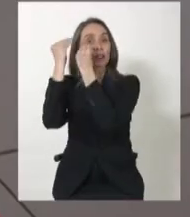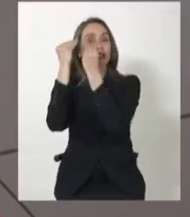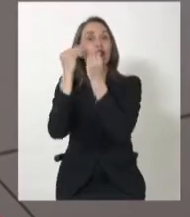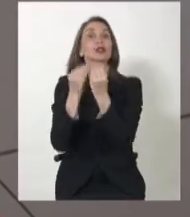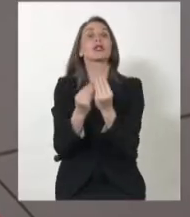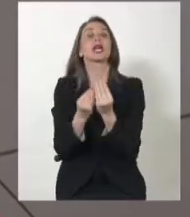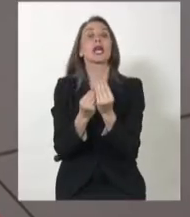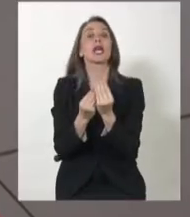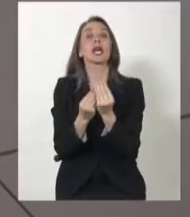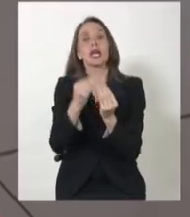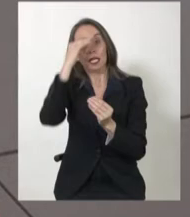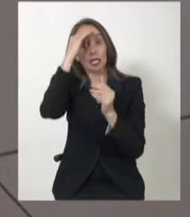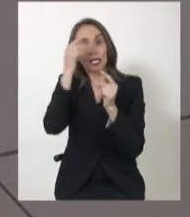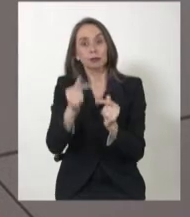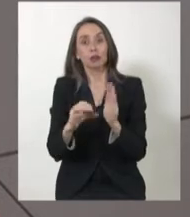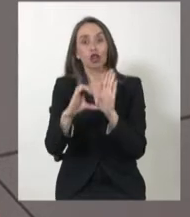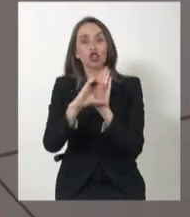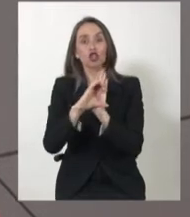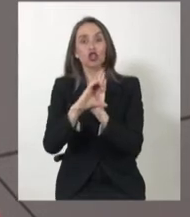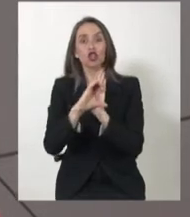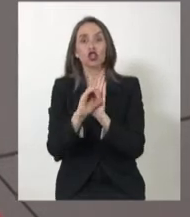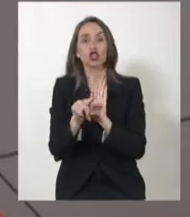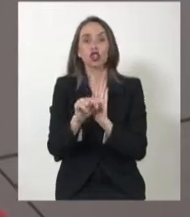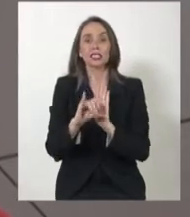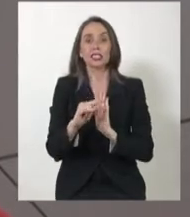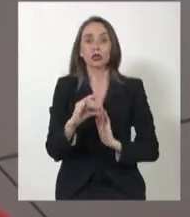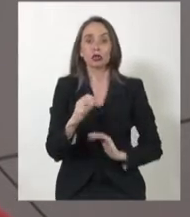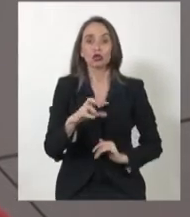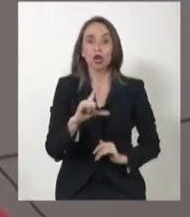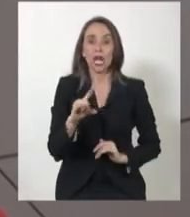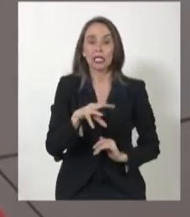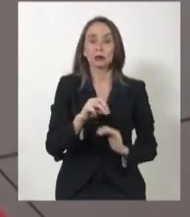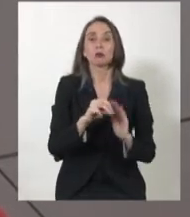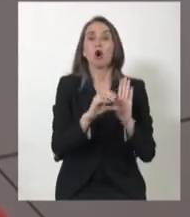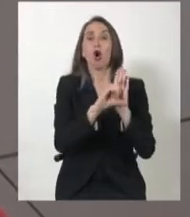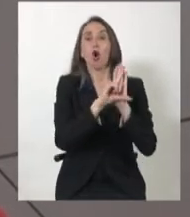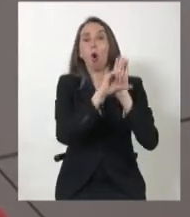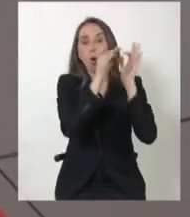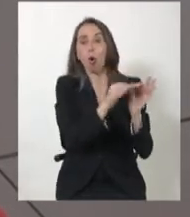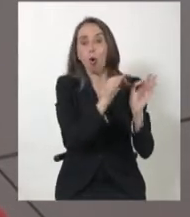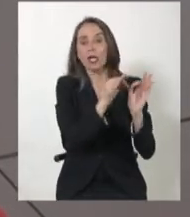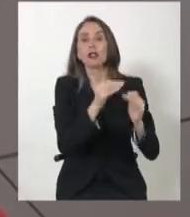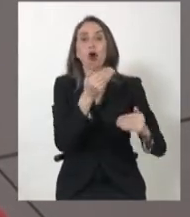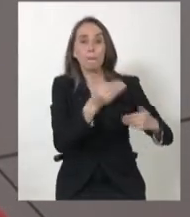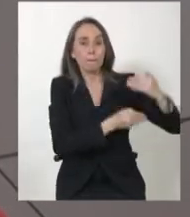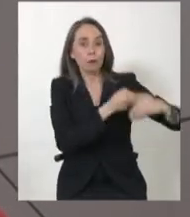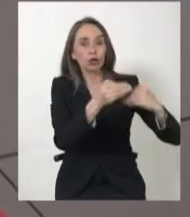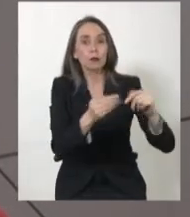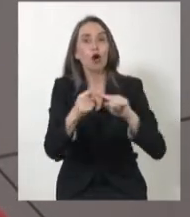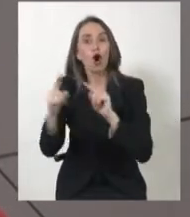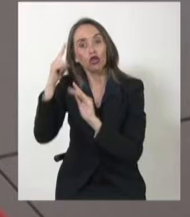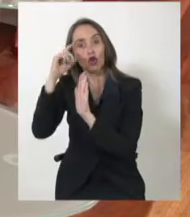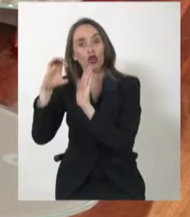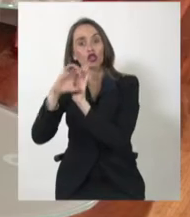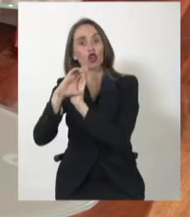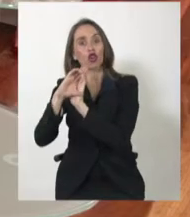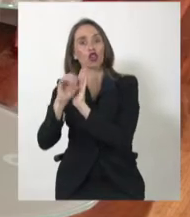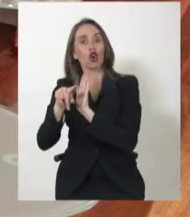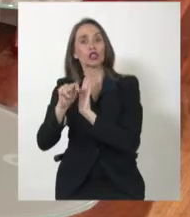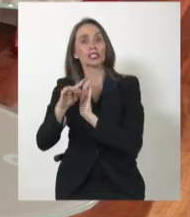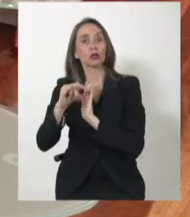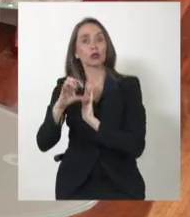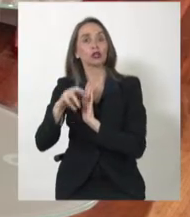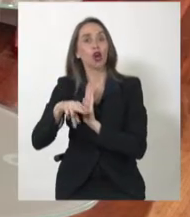¿no? Hay un constitucionalismo jurídico que es más formalista, procedimental, y hay un constitucionalismo político.